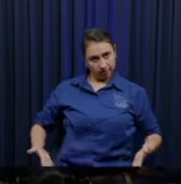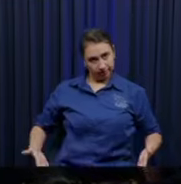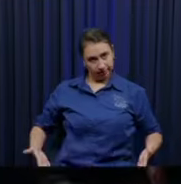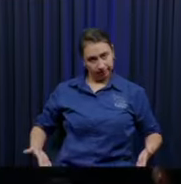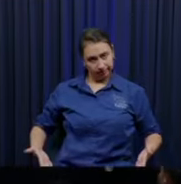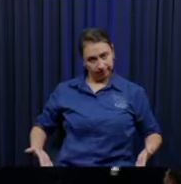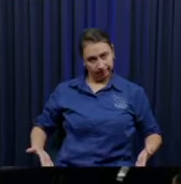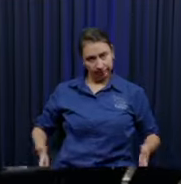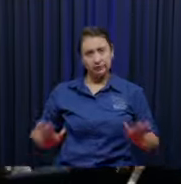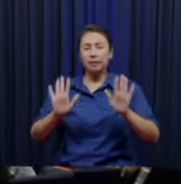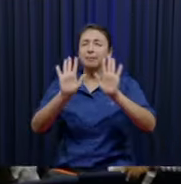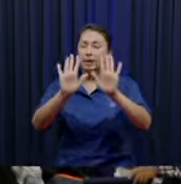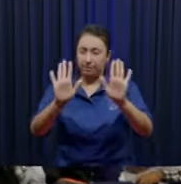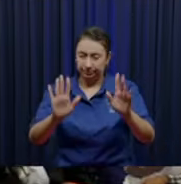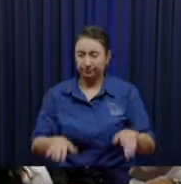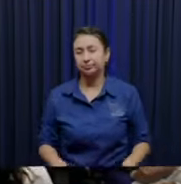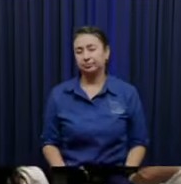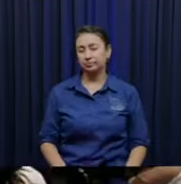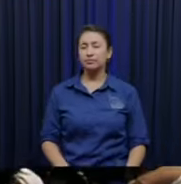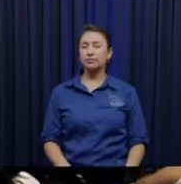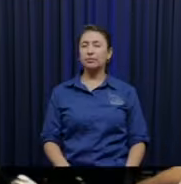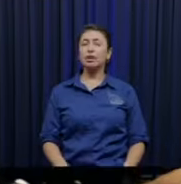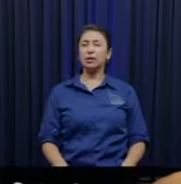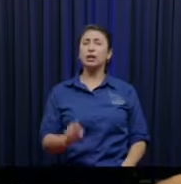Mire, pues, yo no quiero ser legalista,